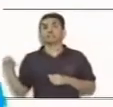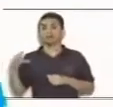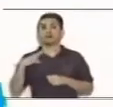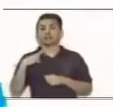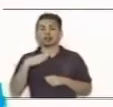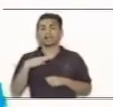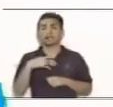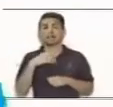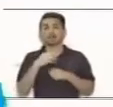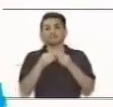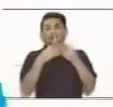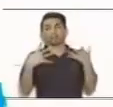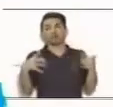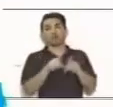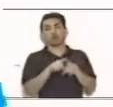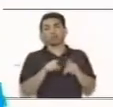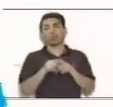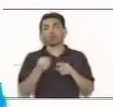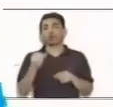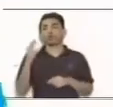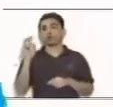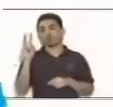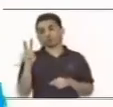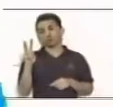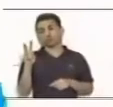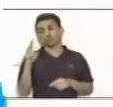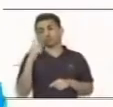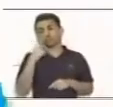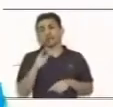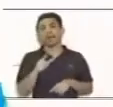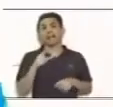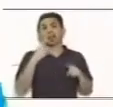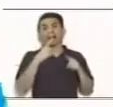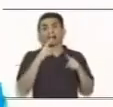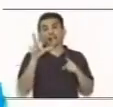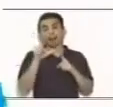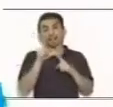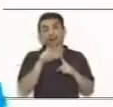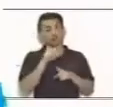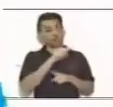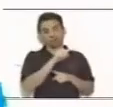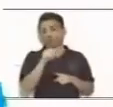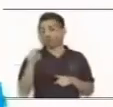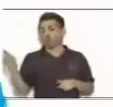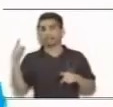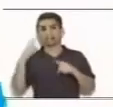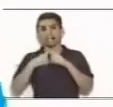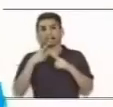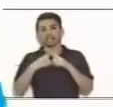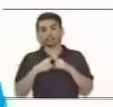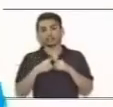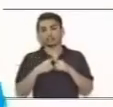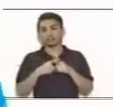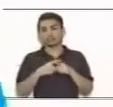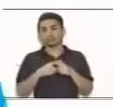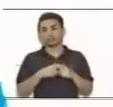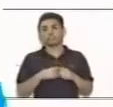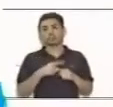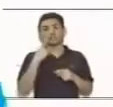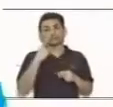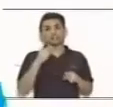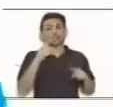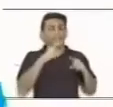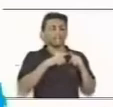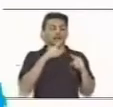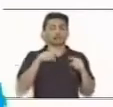2. Y en las letras, todos tienen X. ¿Cuál es la menor? X cuadrado. El factor común va a ser